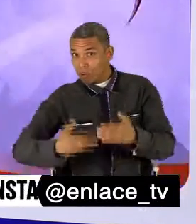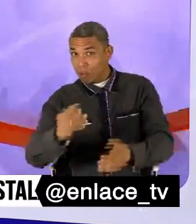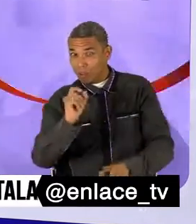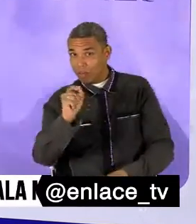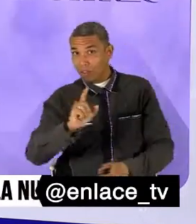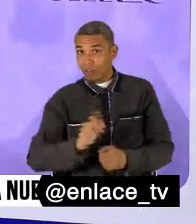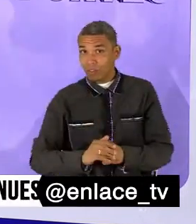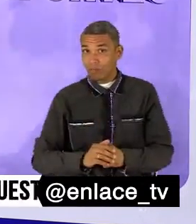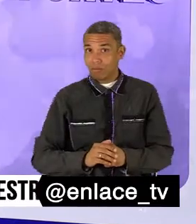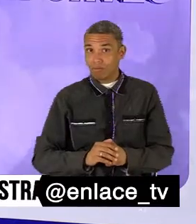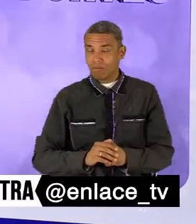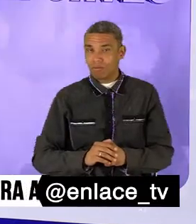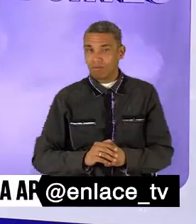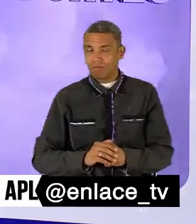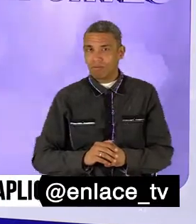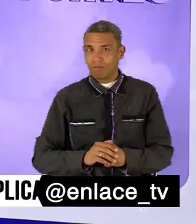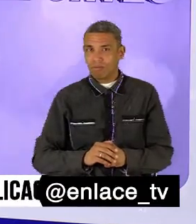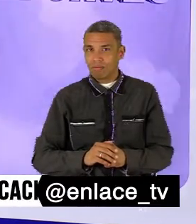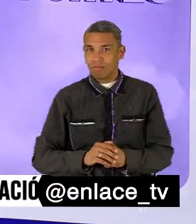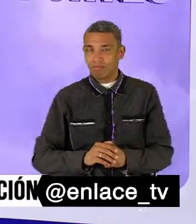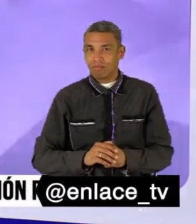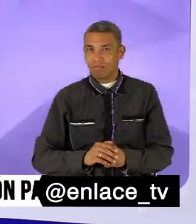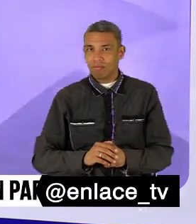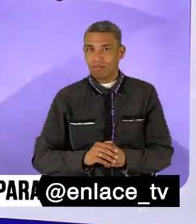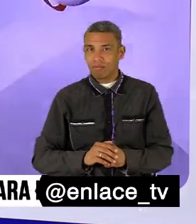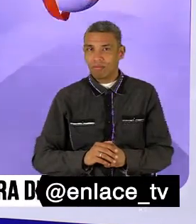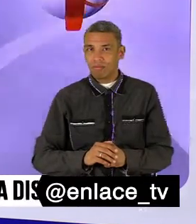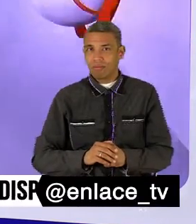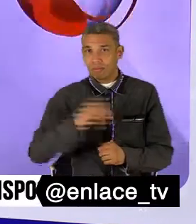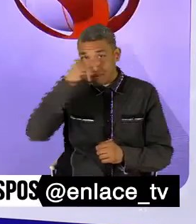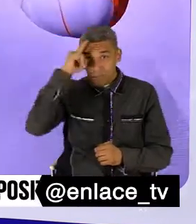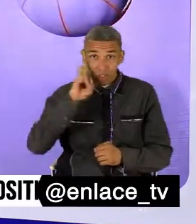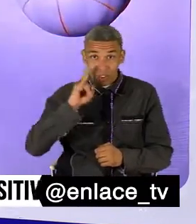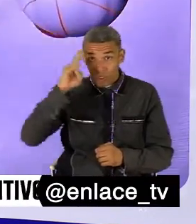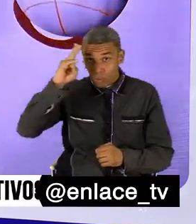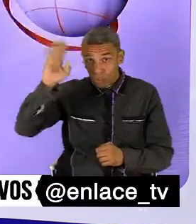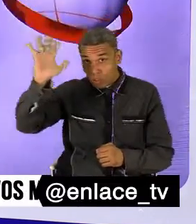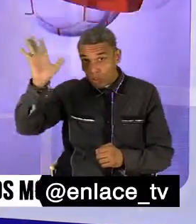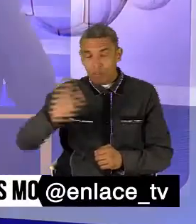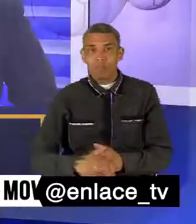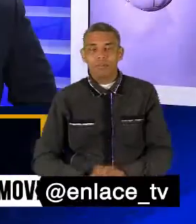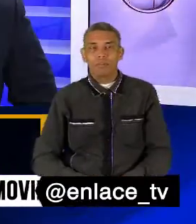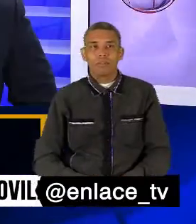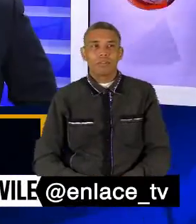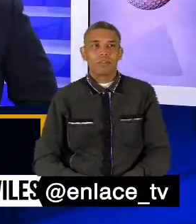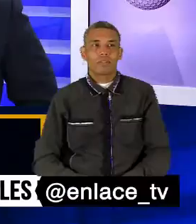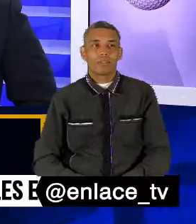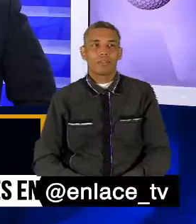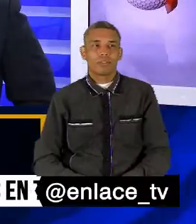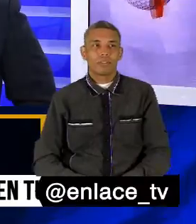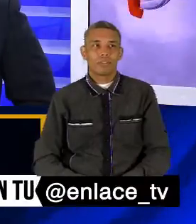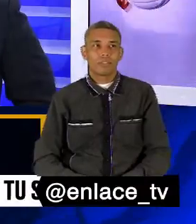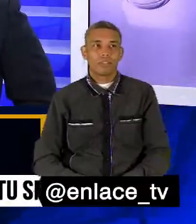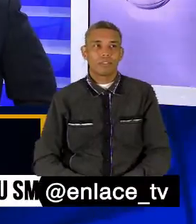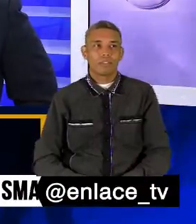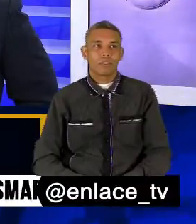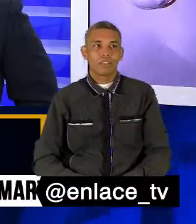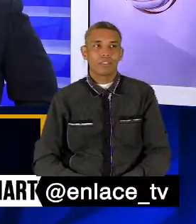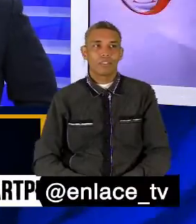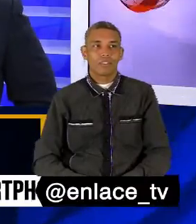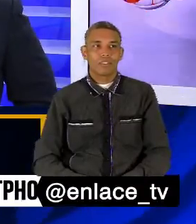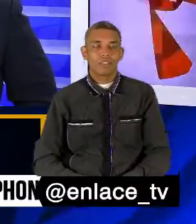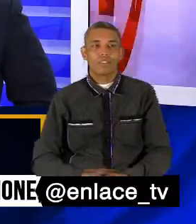dar la clasificación al conjunto dirigido por Néstor Pekerman. Hola, Ariel, ¿qué tal? Buenas noches. Buenas tardes. Hola, Alfonso, ¿qué tal? Buenas tardes,